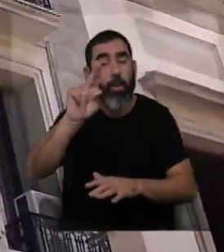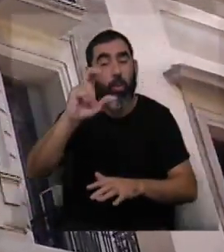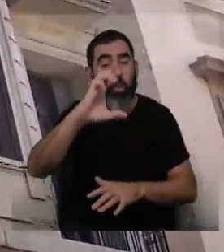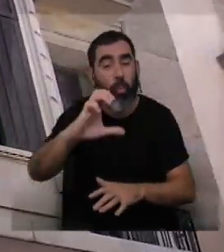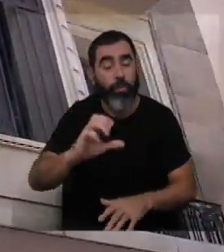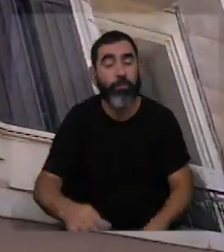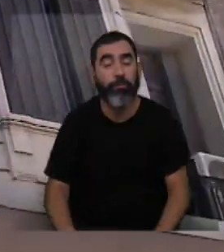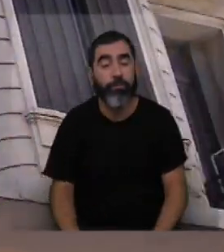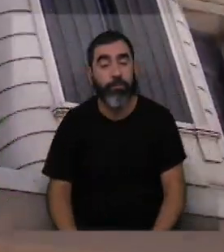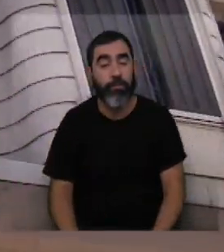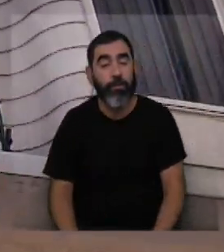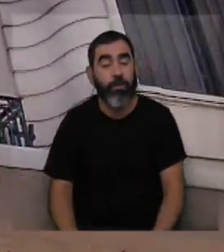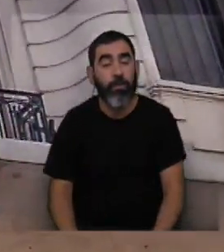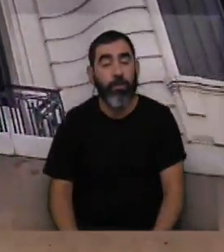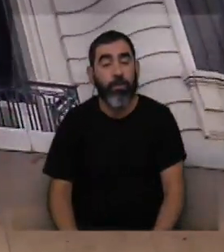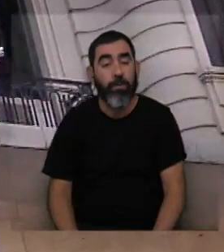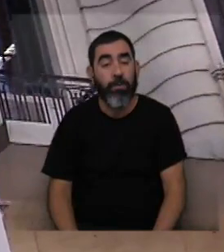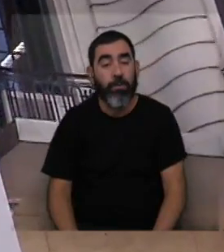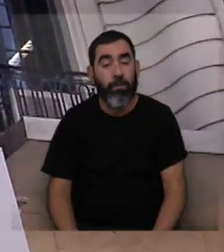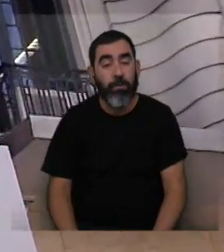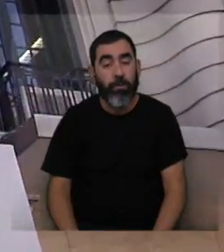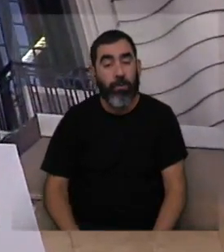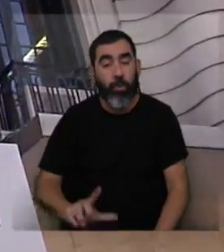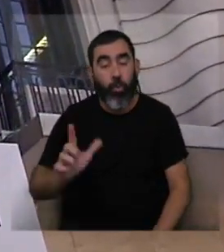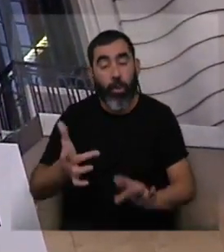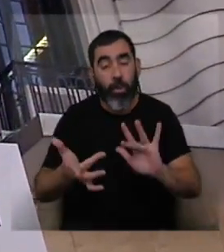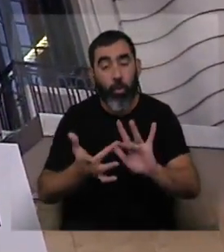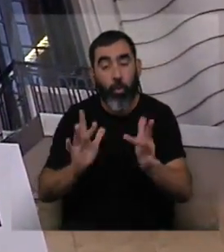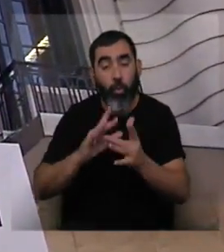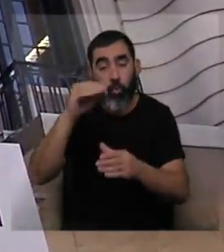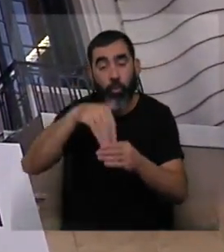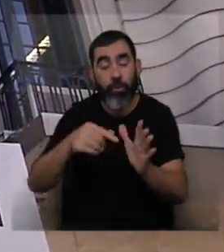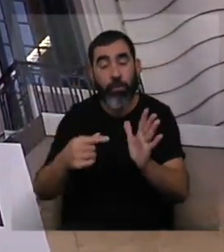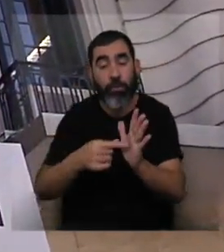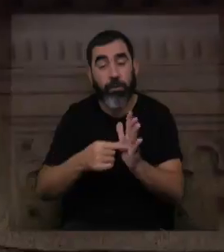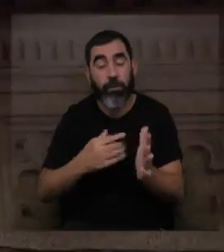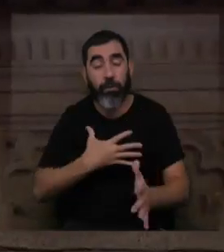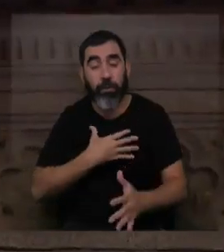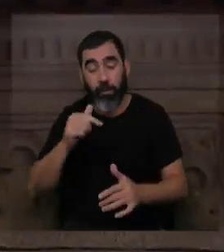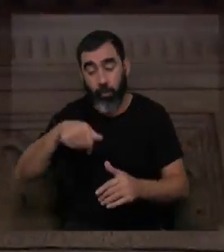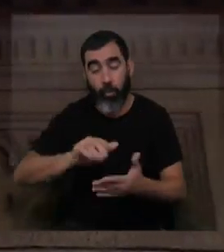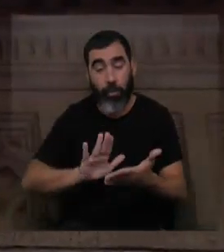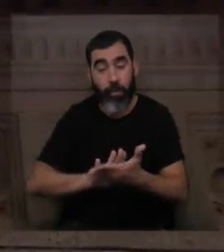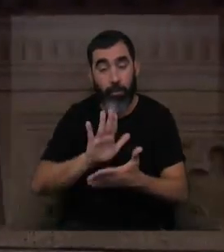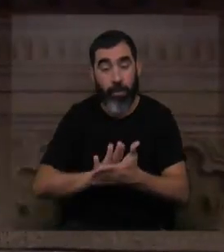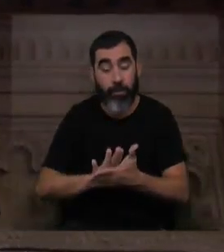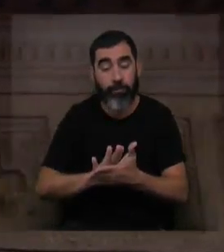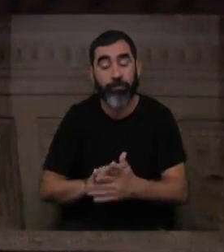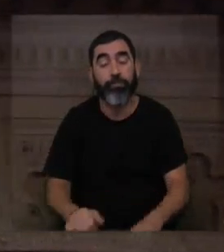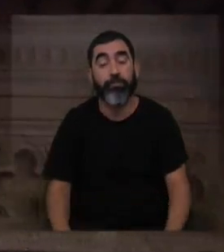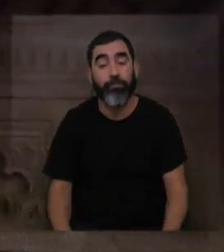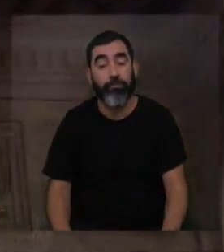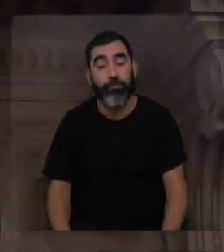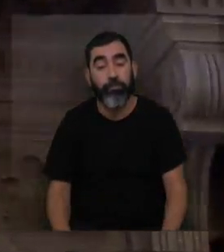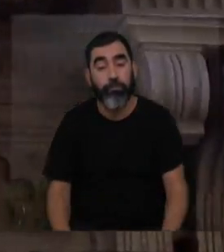contra la ley de urgente consideración. No hubo comunicaciones internas en el directorio del Partido Nacional esta mañana tras conocerse la noticia